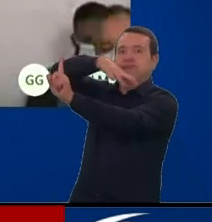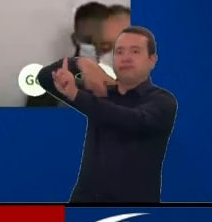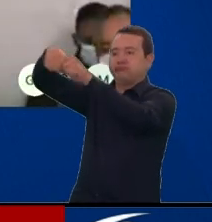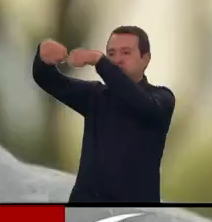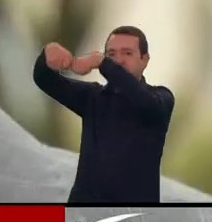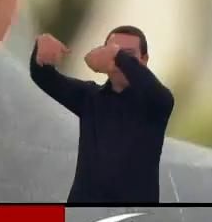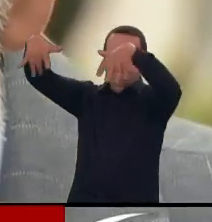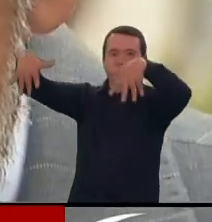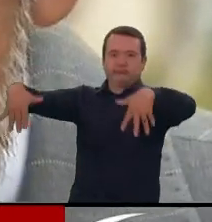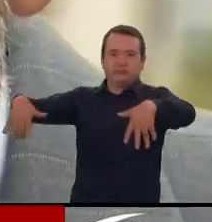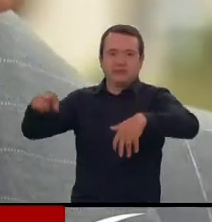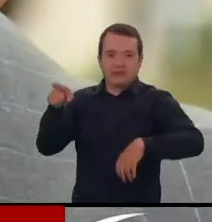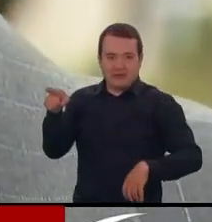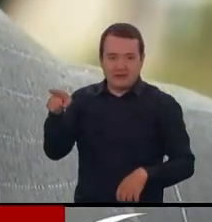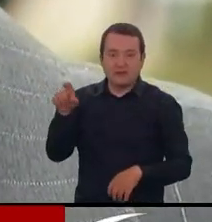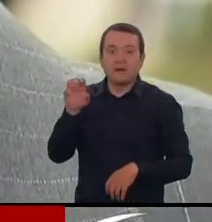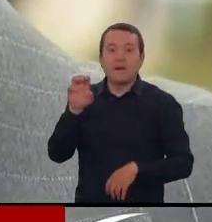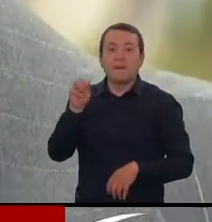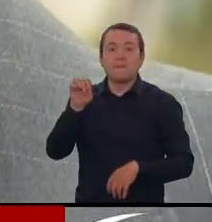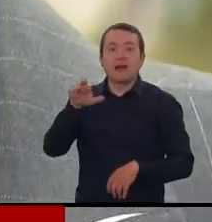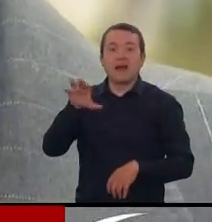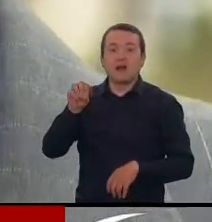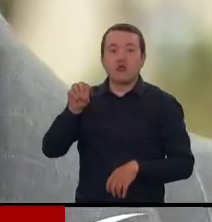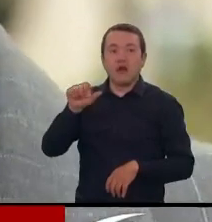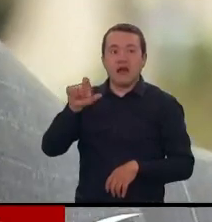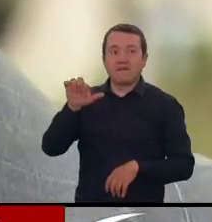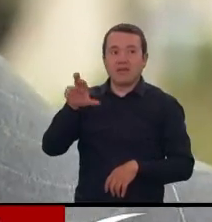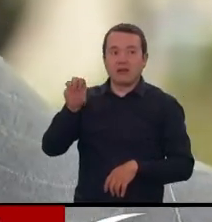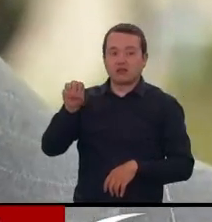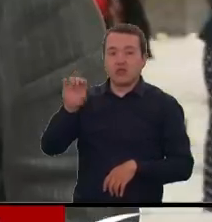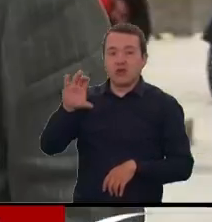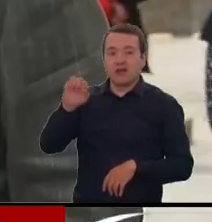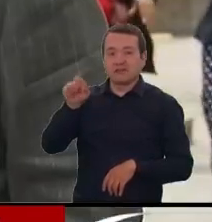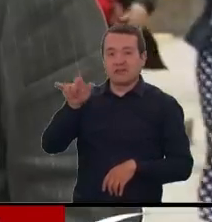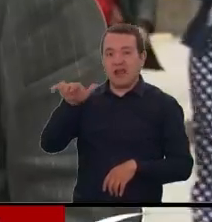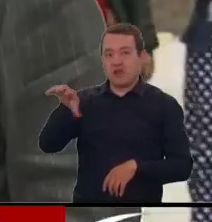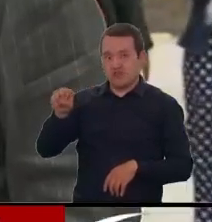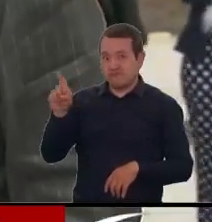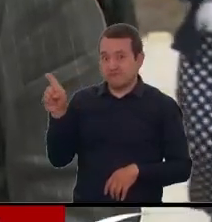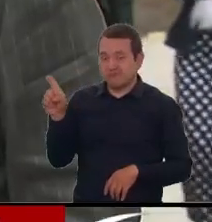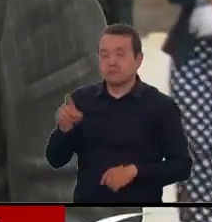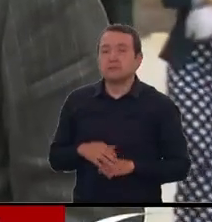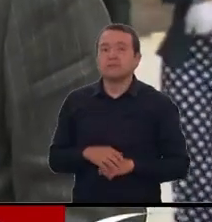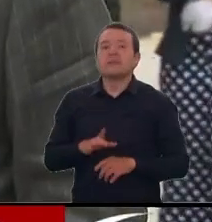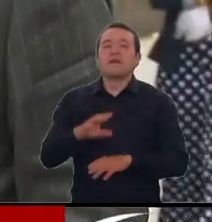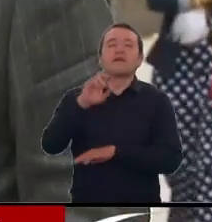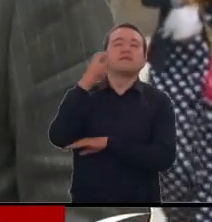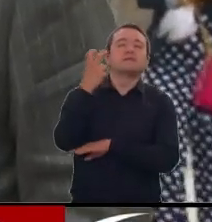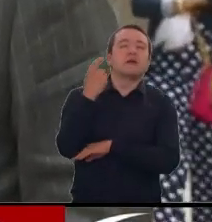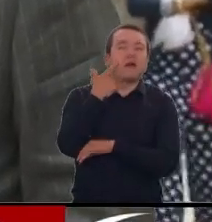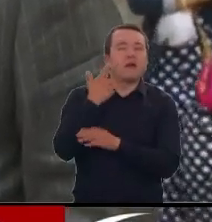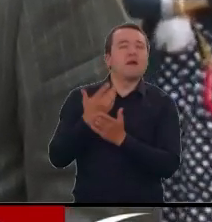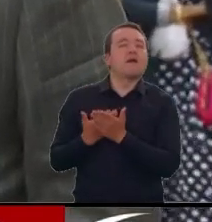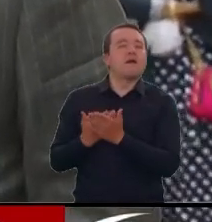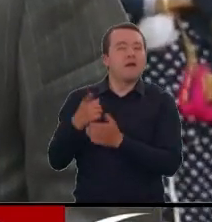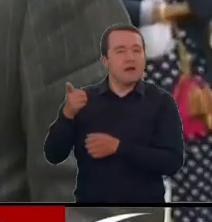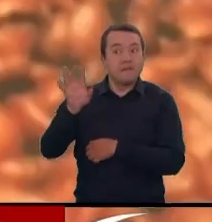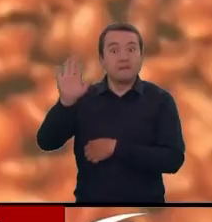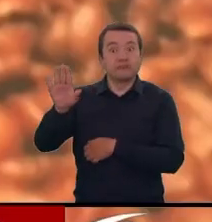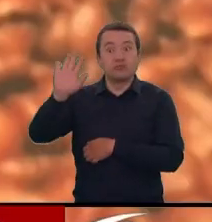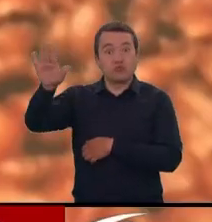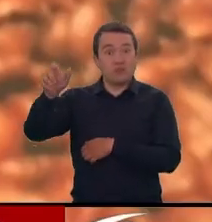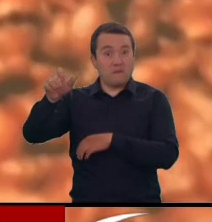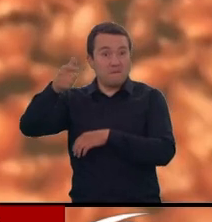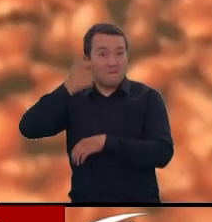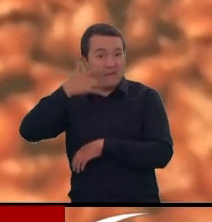y es el senador Mario Alberto Castaño. Desde ese momento la Fiscalía advirtió que presuntamente desde la oficina del senador Castaño